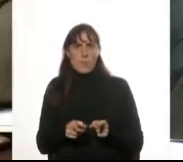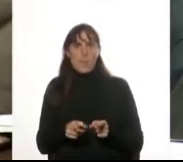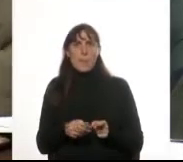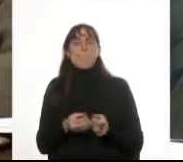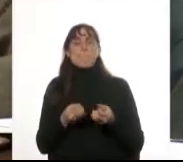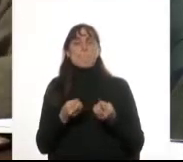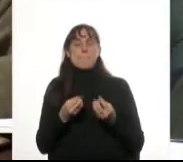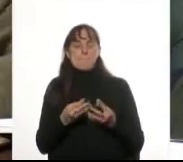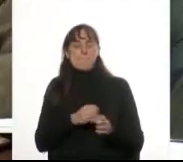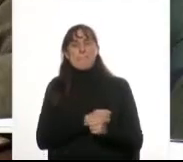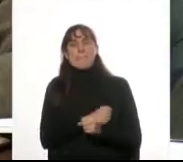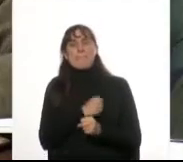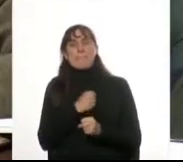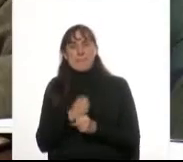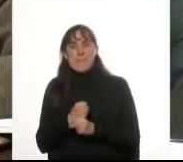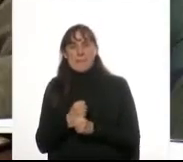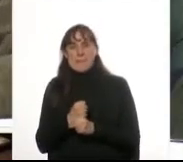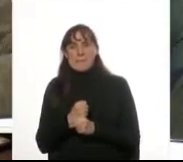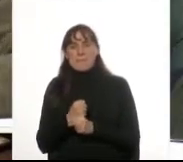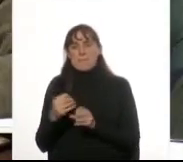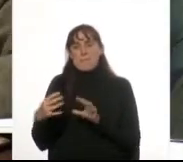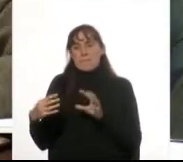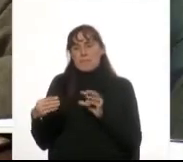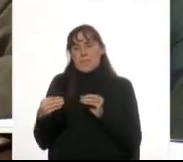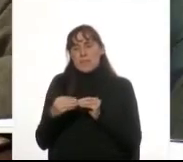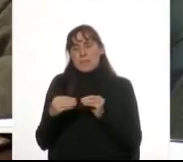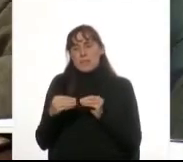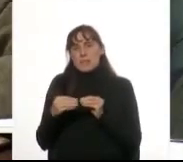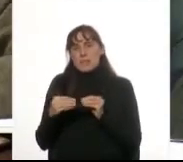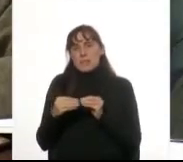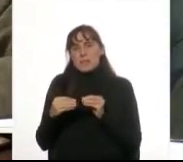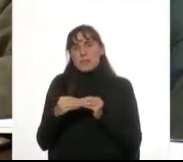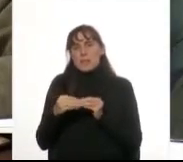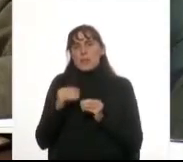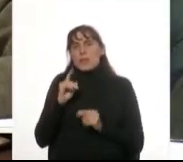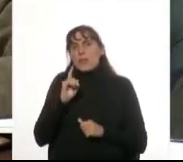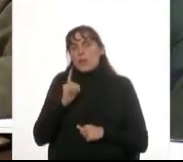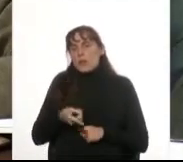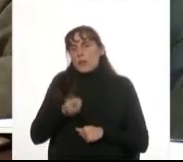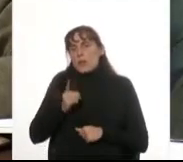Así como muchos compañeros decidieron